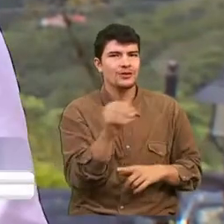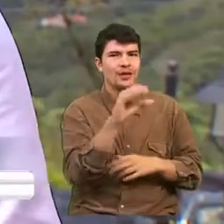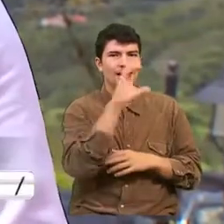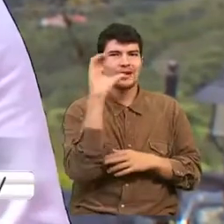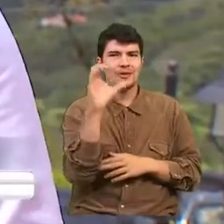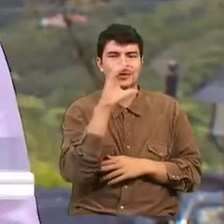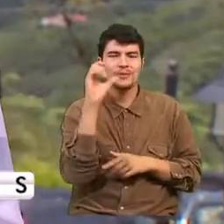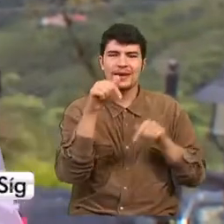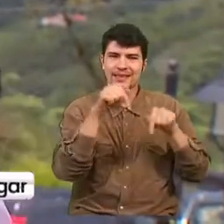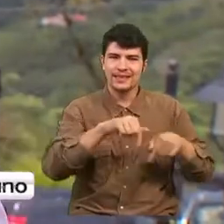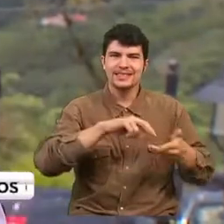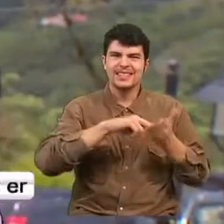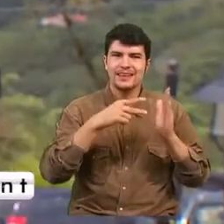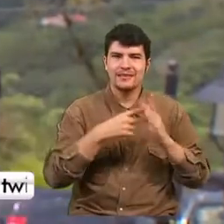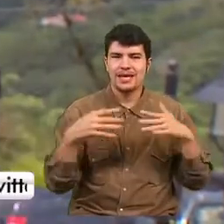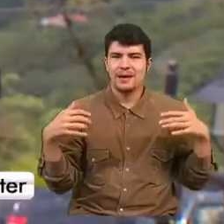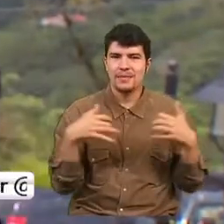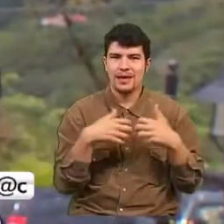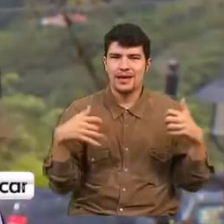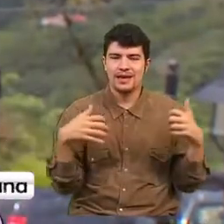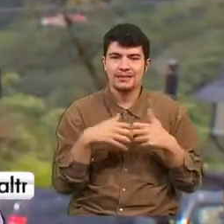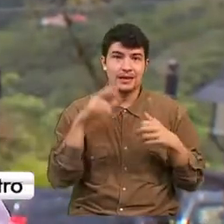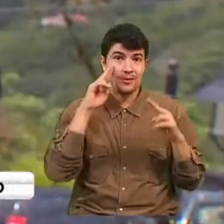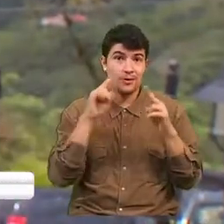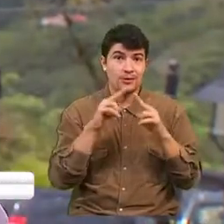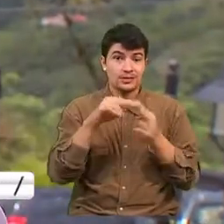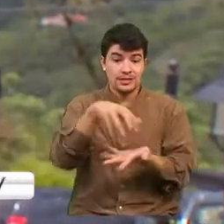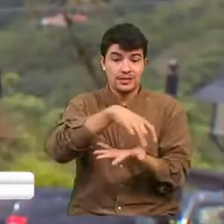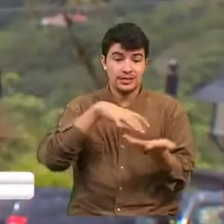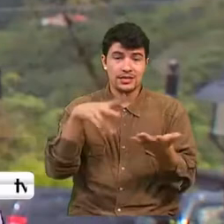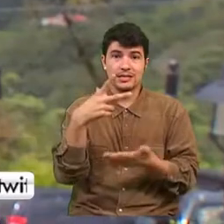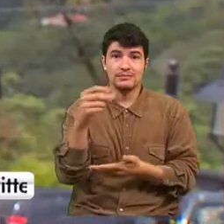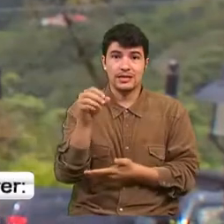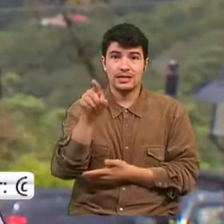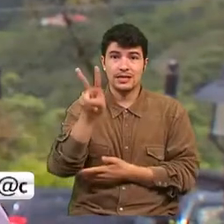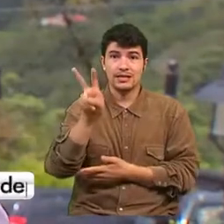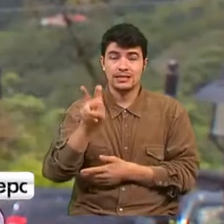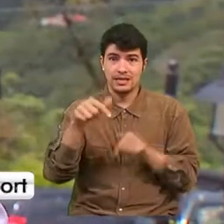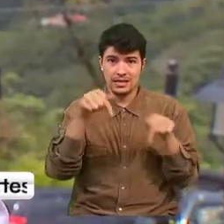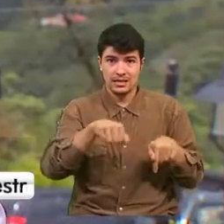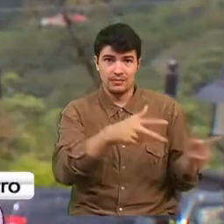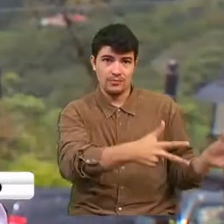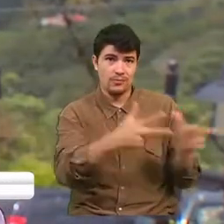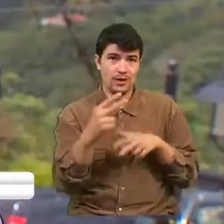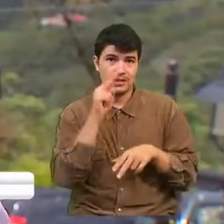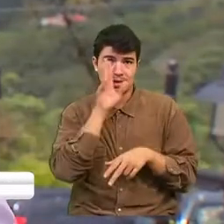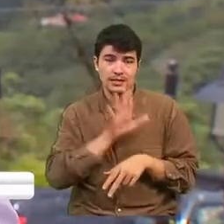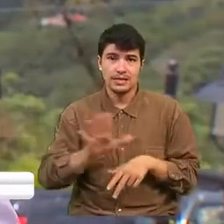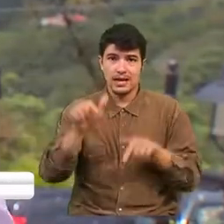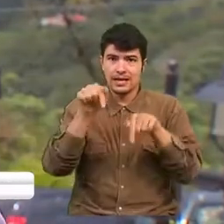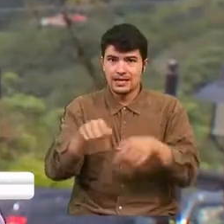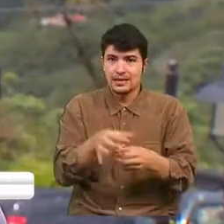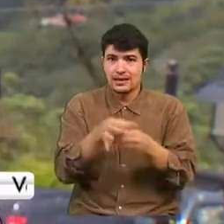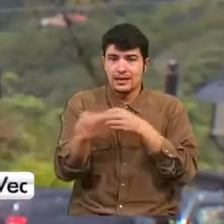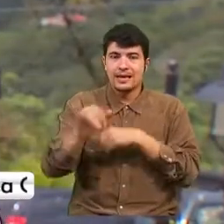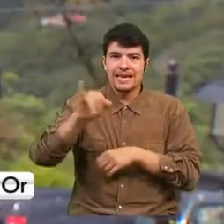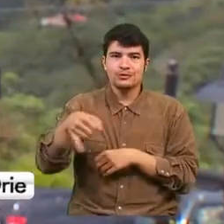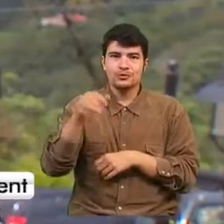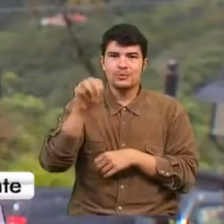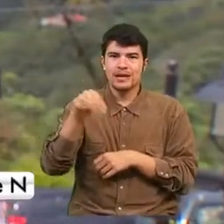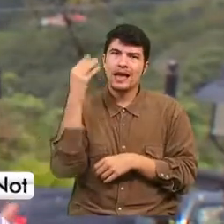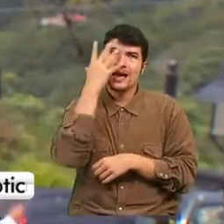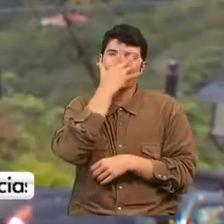es la provincia de Vélez, Expedición Santander 2017 desde Puente Nacional. Hoy hemos llegado hasta aquí al bello municipio de Jesús